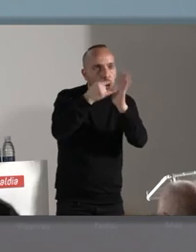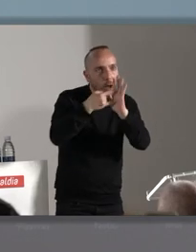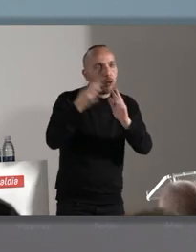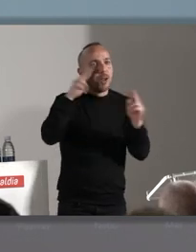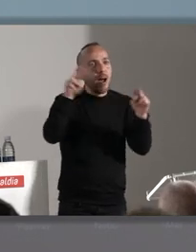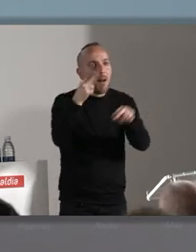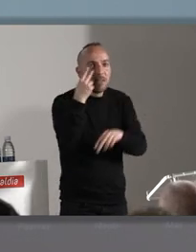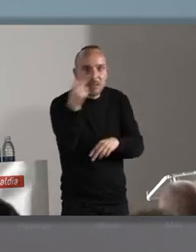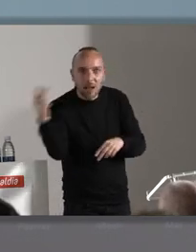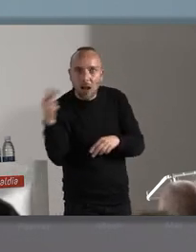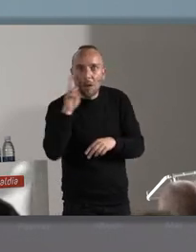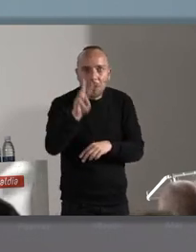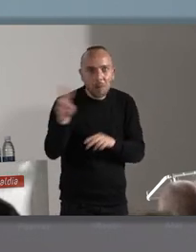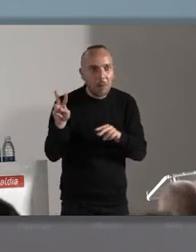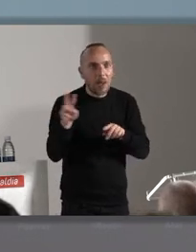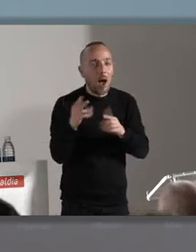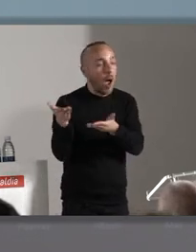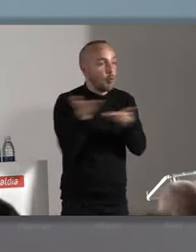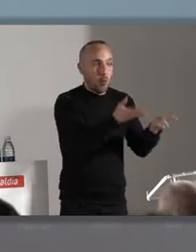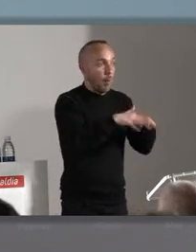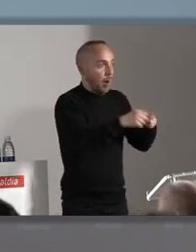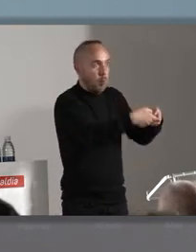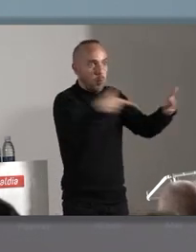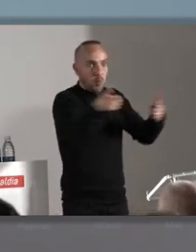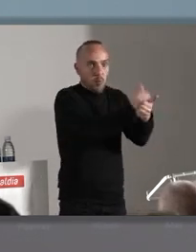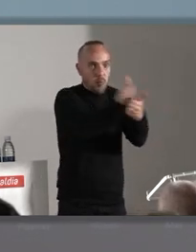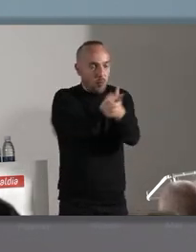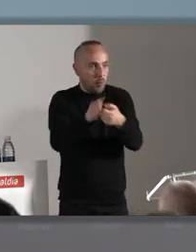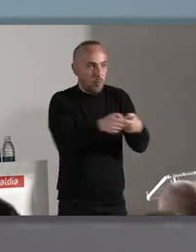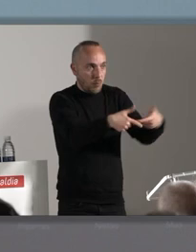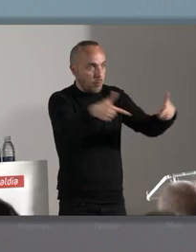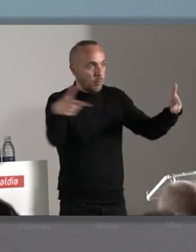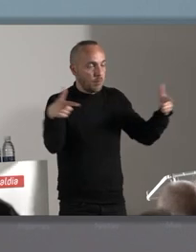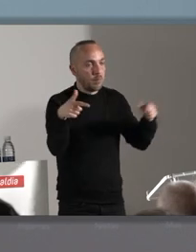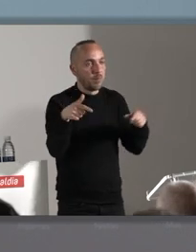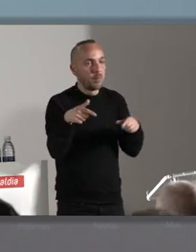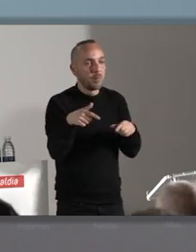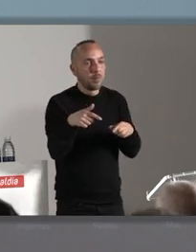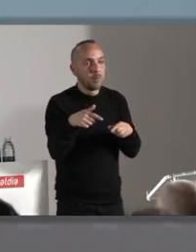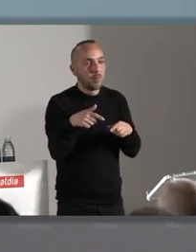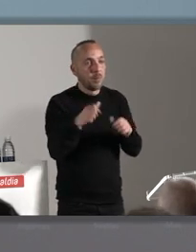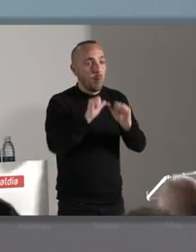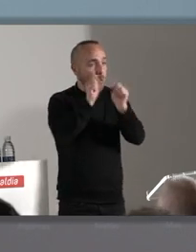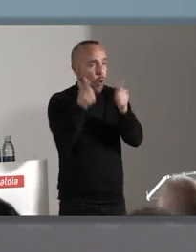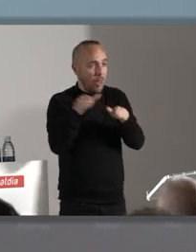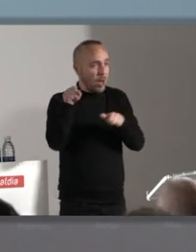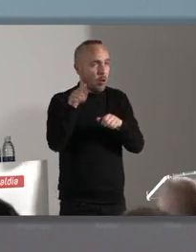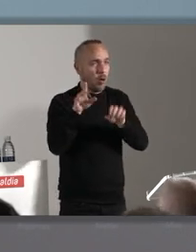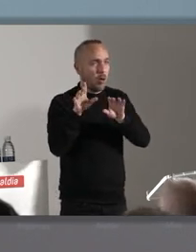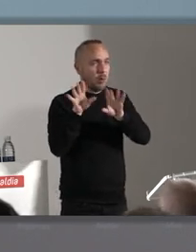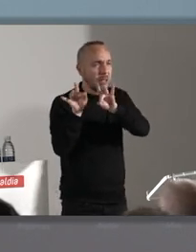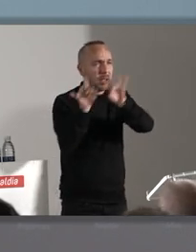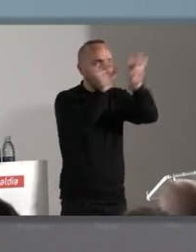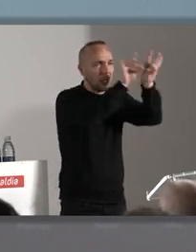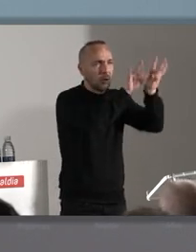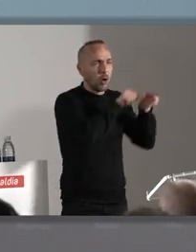ayuda mucho a este crecimiento. Entonces, esta cuestión es clara porque el modelo durante muchos tiempo y muchos territorios, pues no ha sido otra